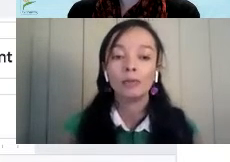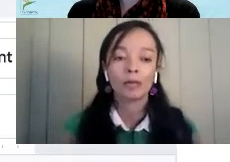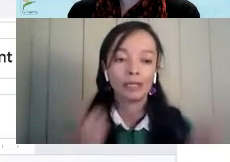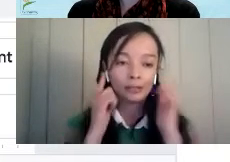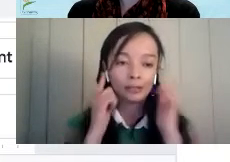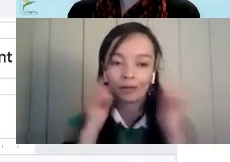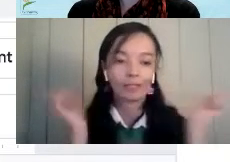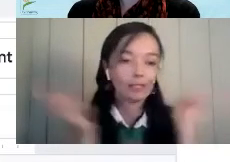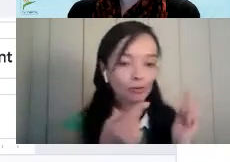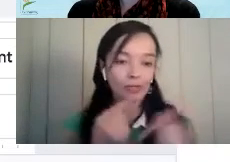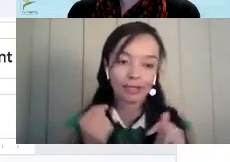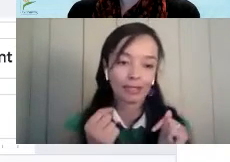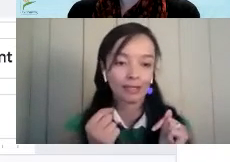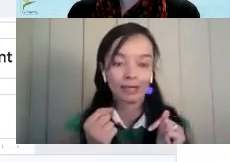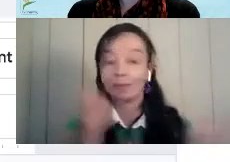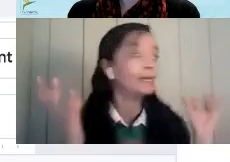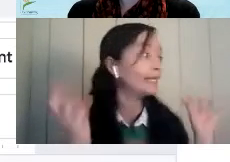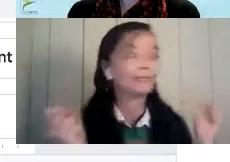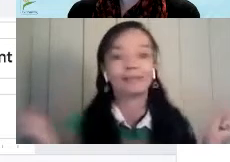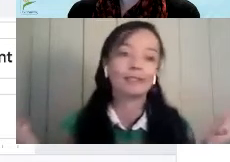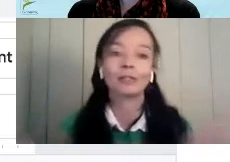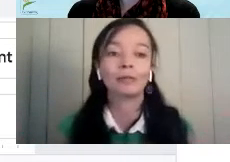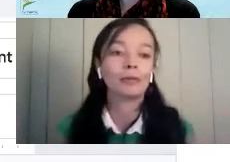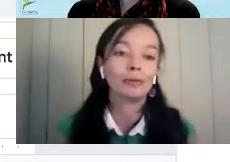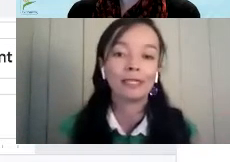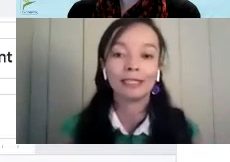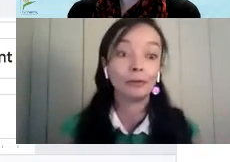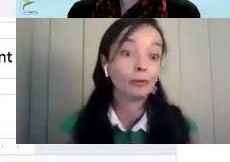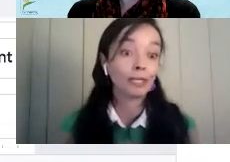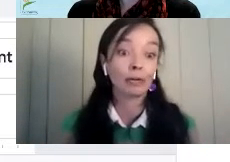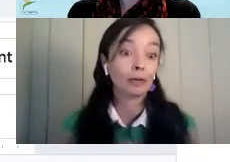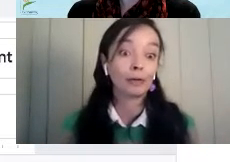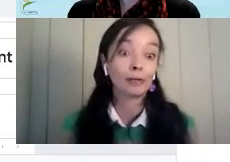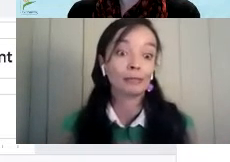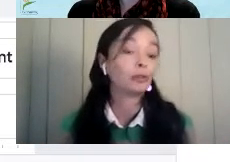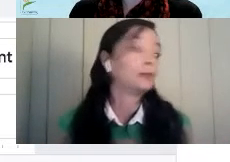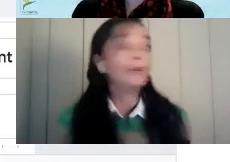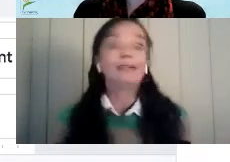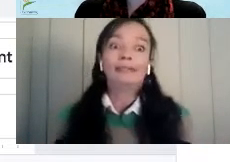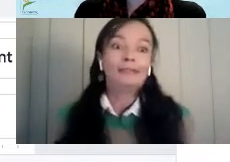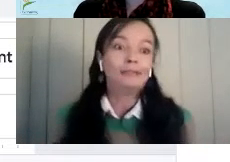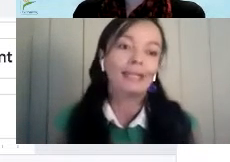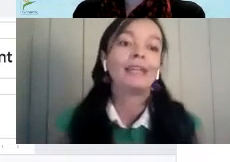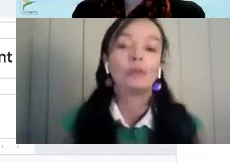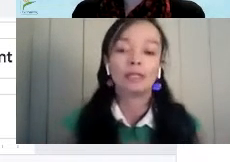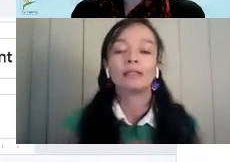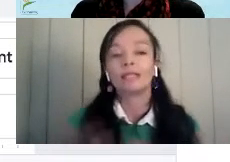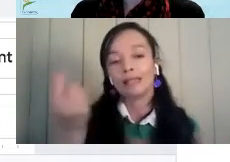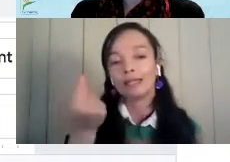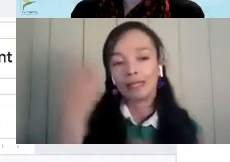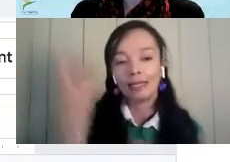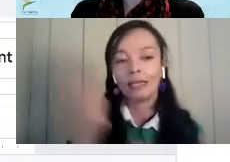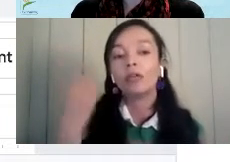porque el niño se desconcentra. Es como cuando uno le dice un dulce, algo que a le gusta mucho. Entonces,